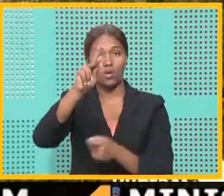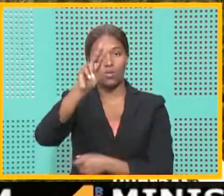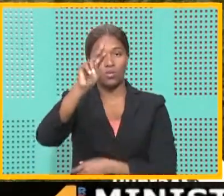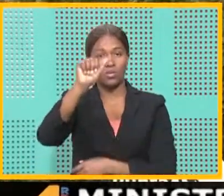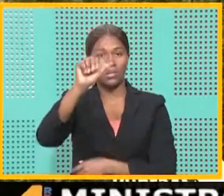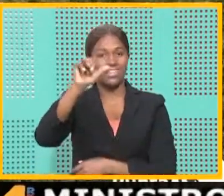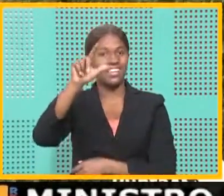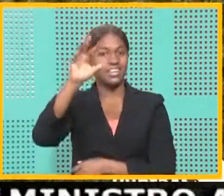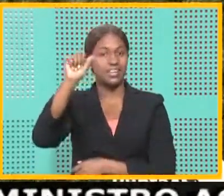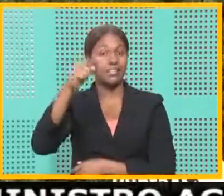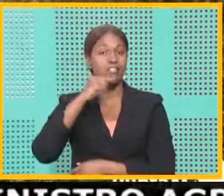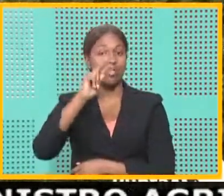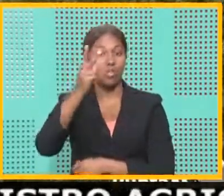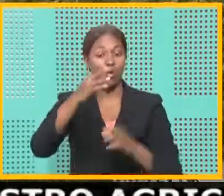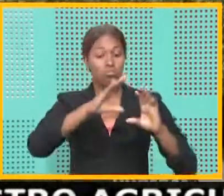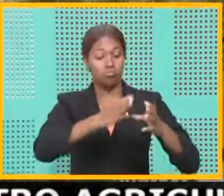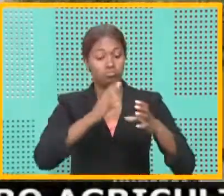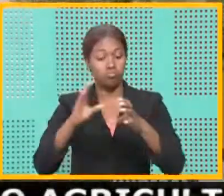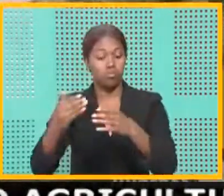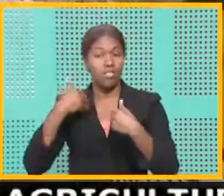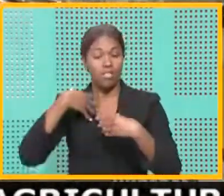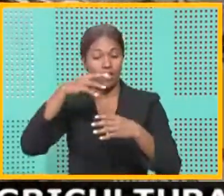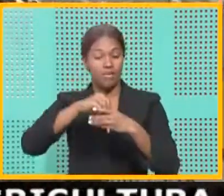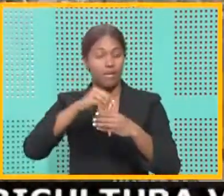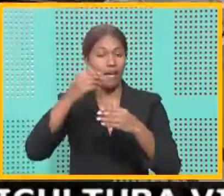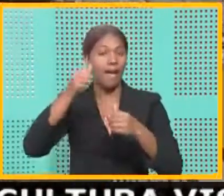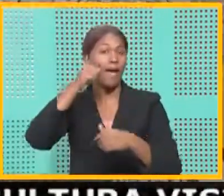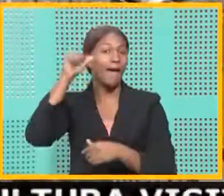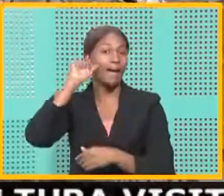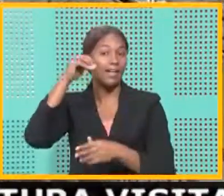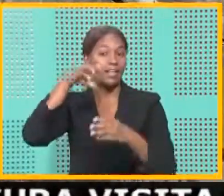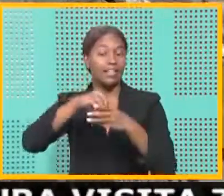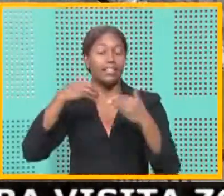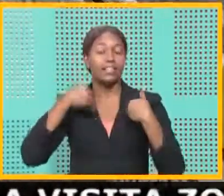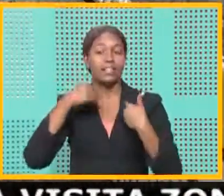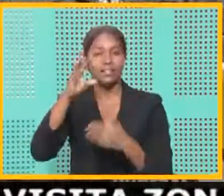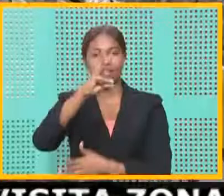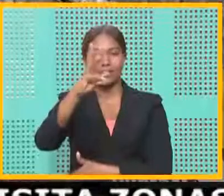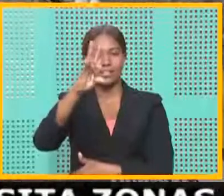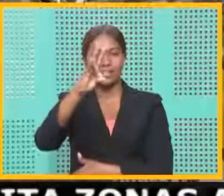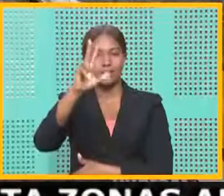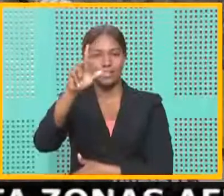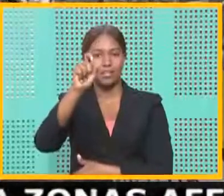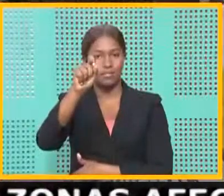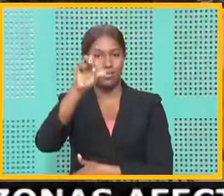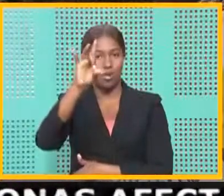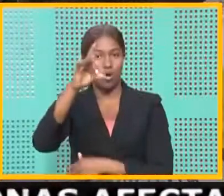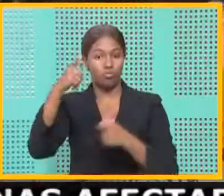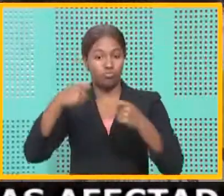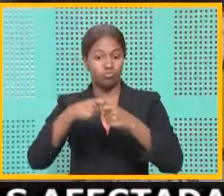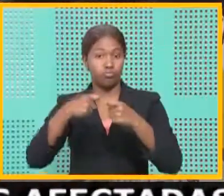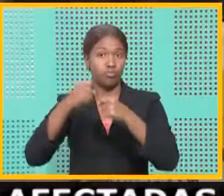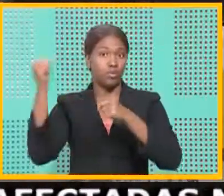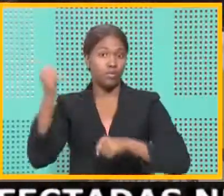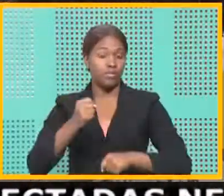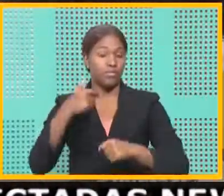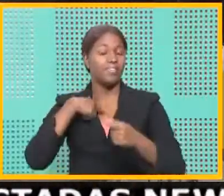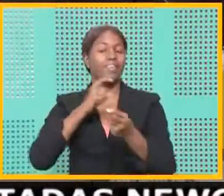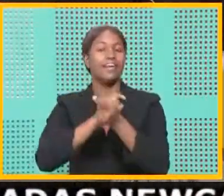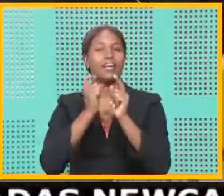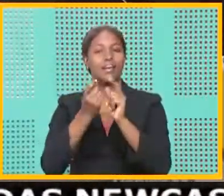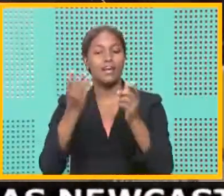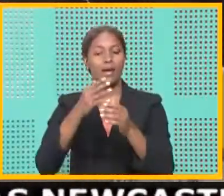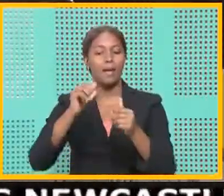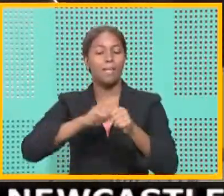dos unidades que la conforman suplieron el día de ayer una carga de 683.8 megavatios, lo que la convierte en